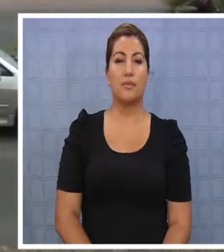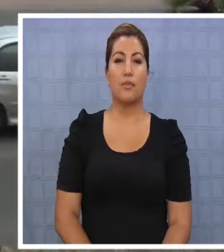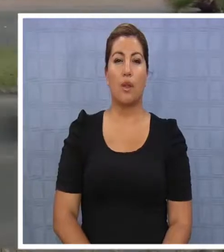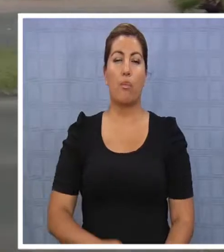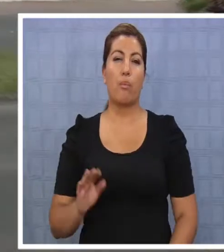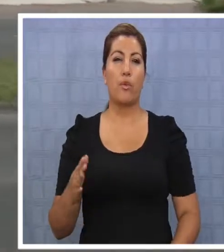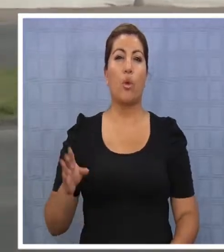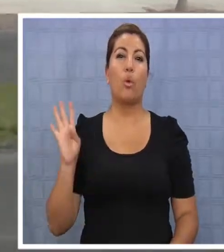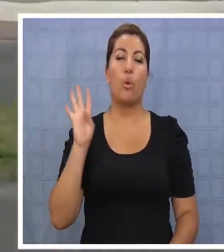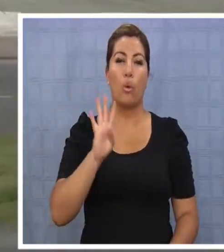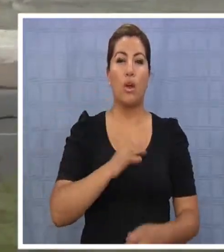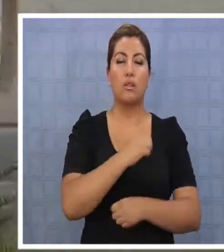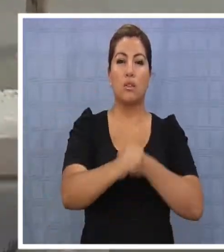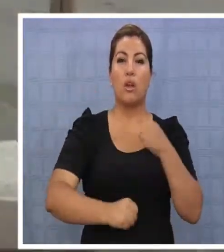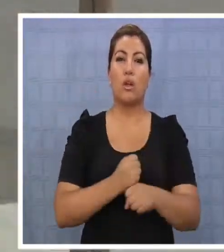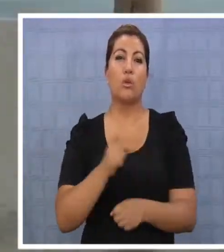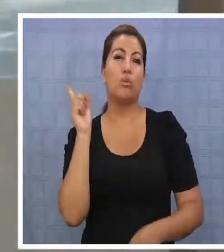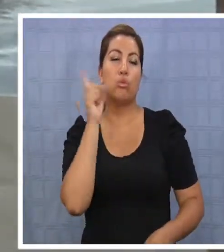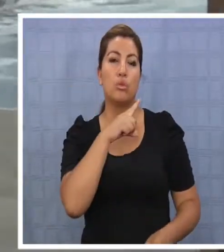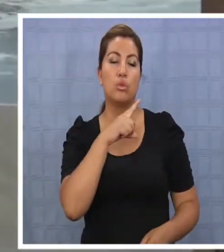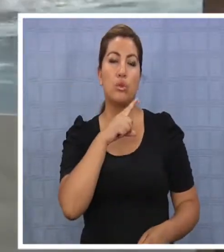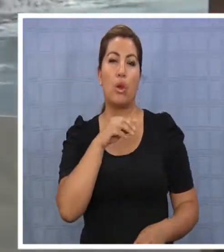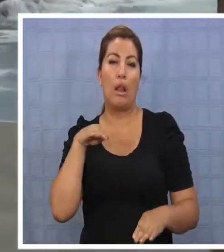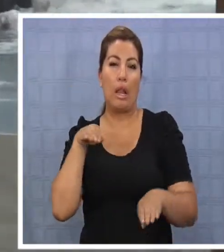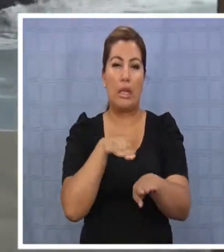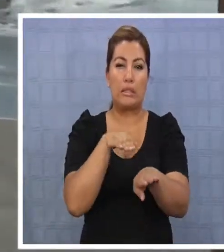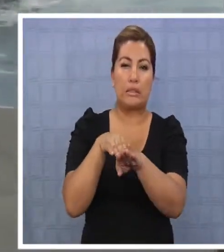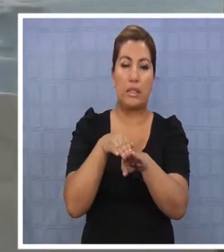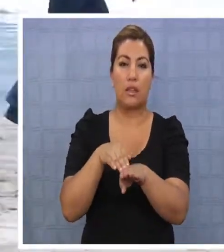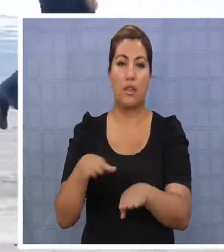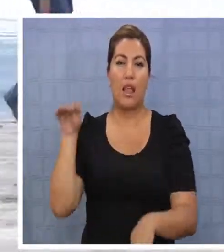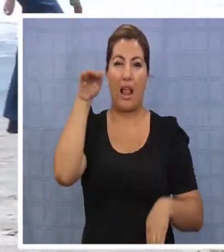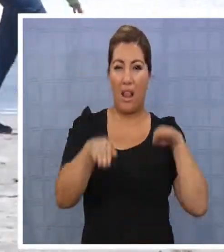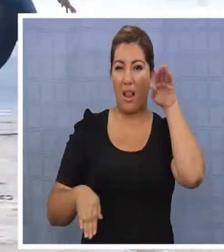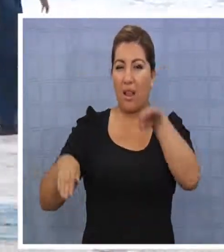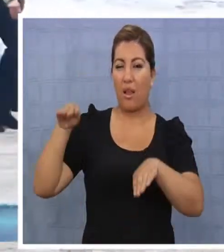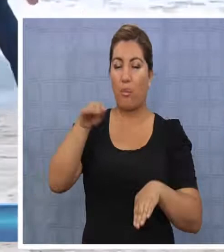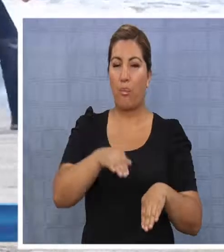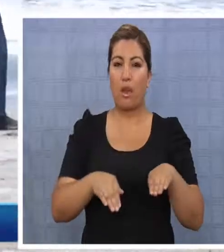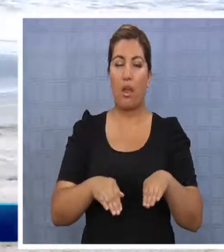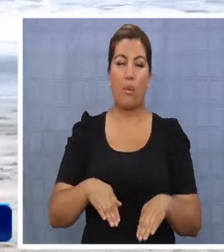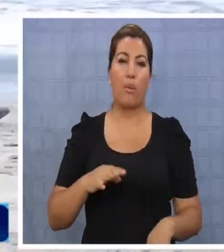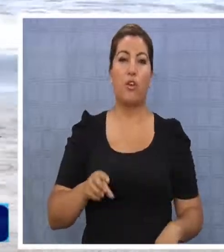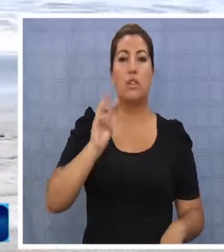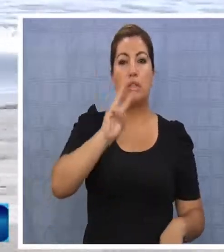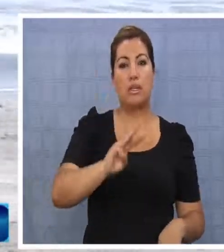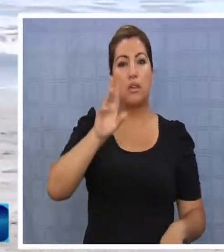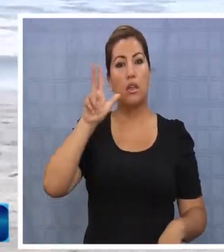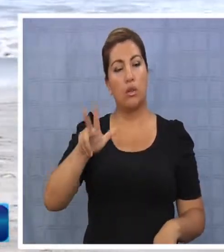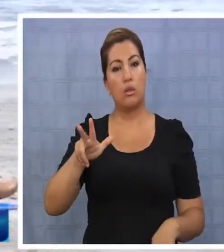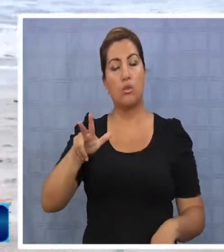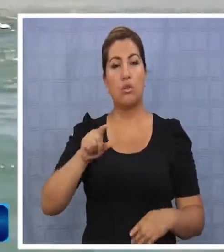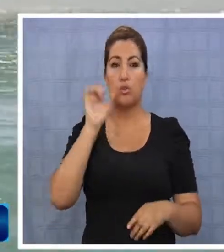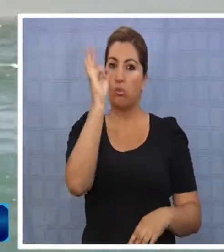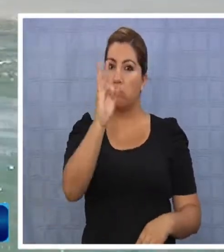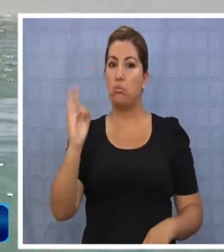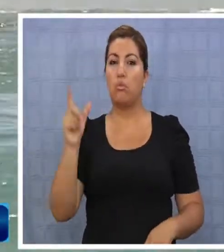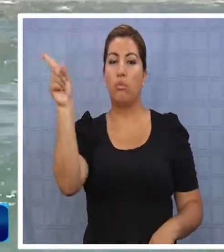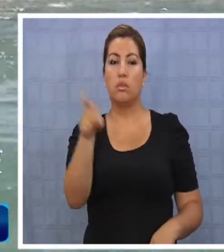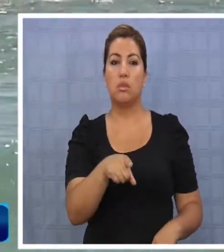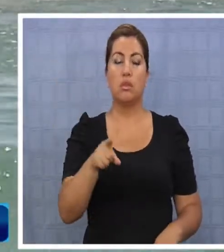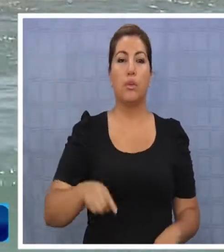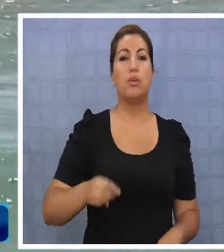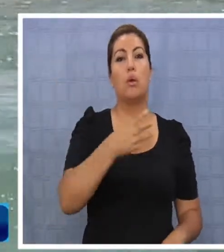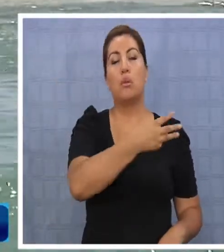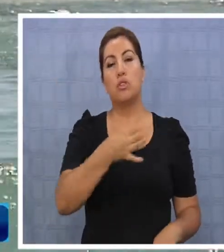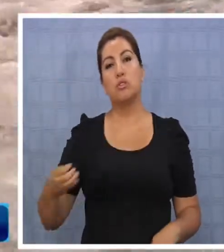En los últimos cuatro años en Chile aumentaron los accidentes en las playas en un 38%, lo cual fue